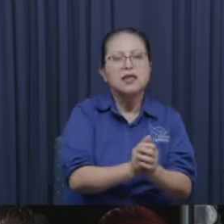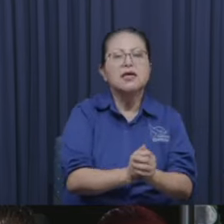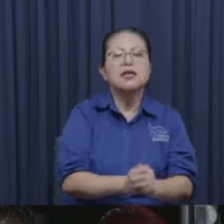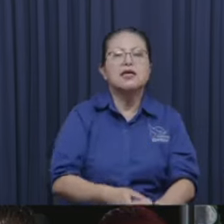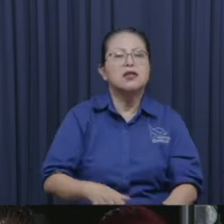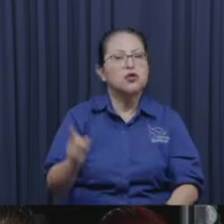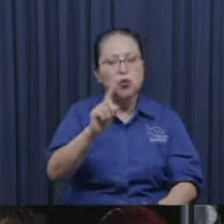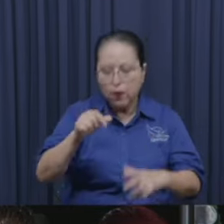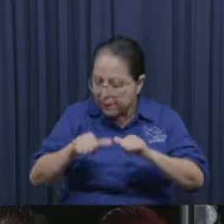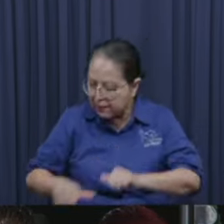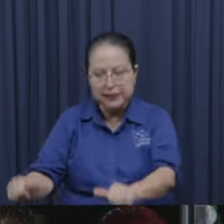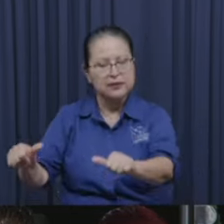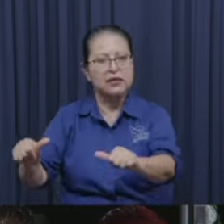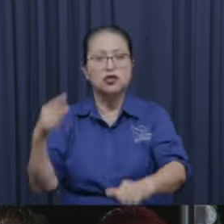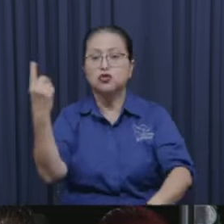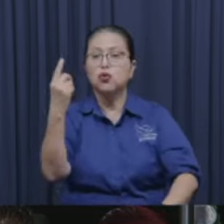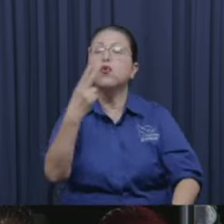la